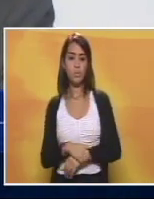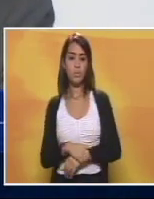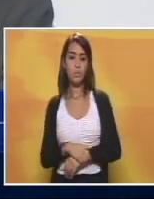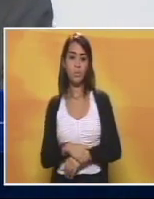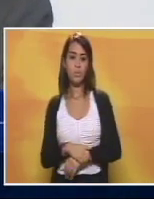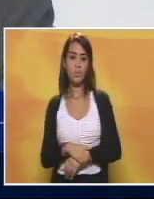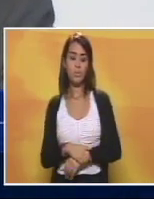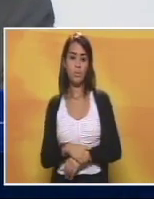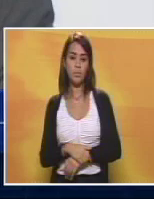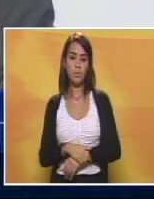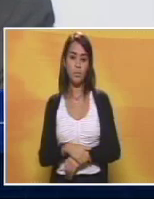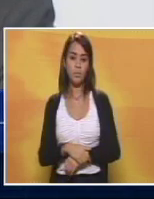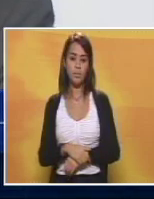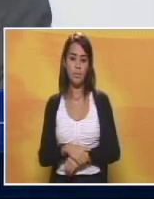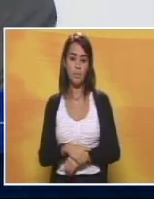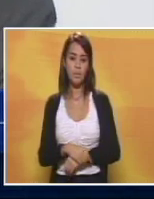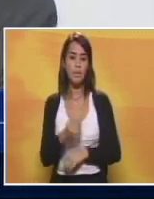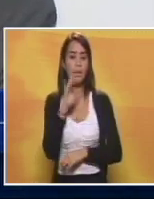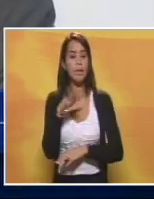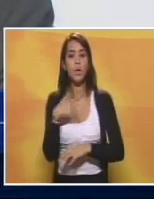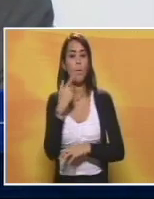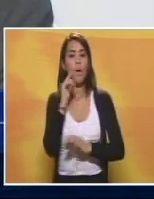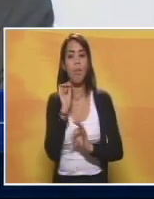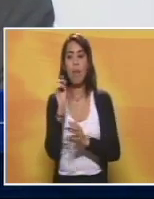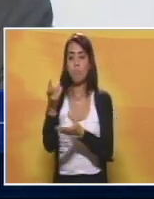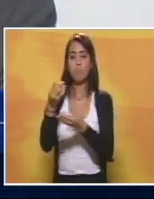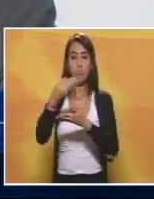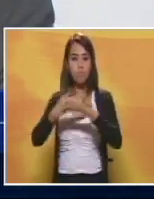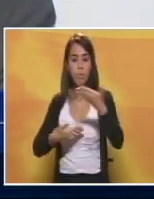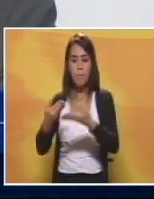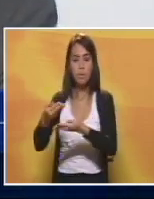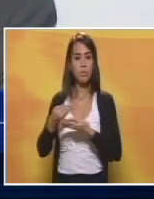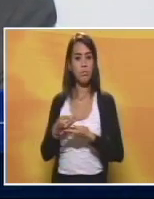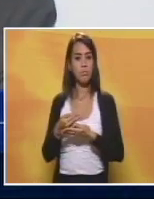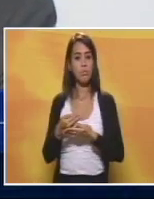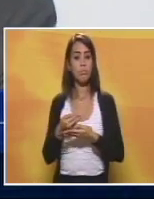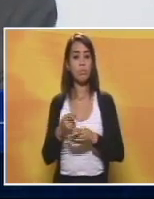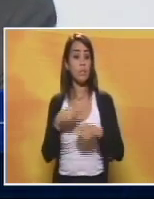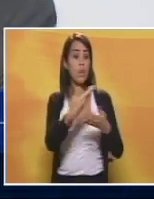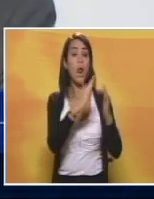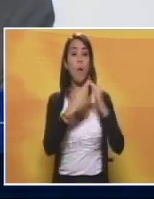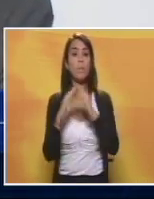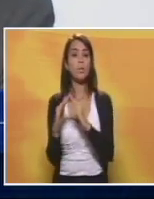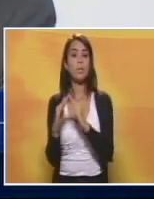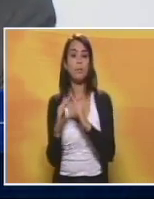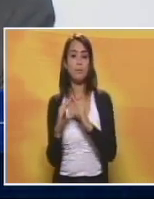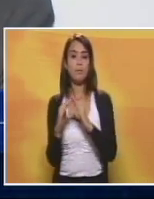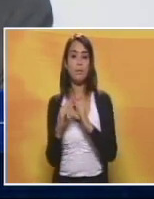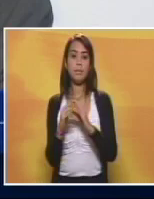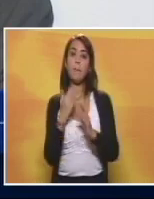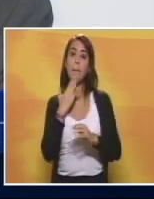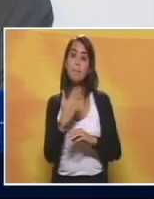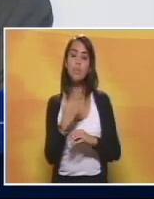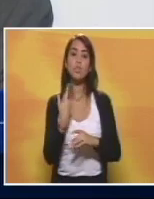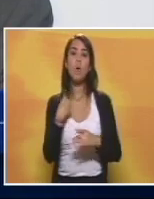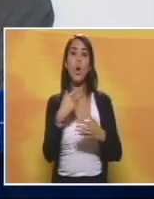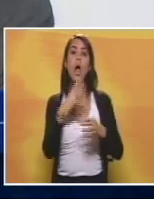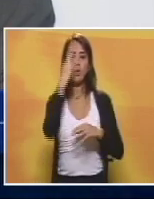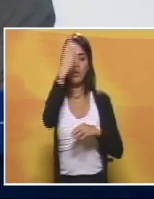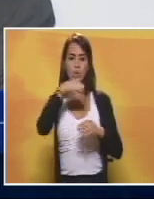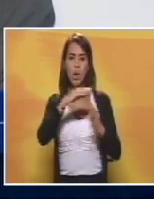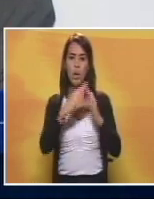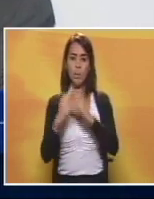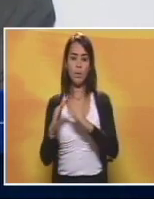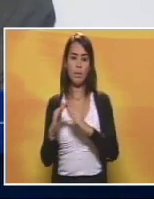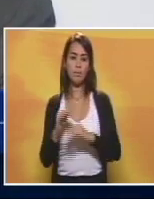a el botón y el que no puede hacer quita el permiso se la retira y se le da a la comunidad se le da el consejo comunal el permiso